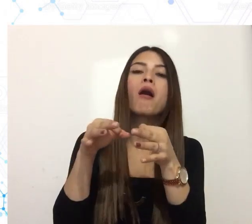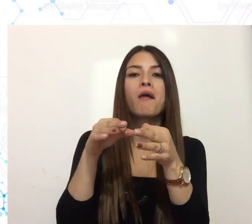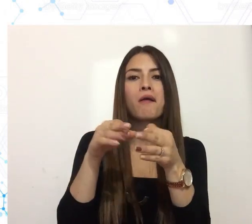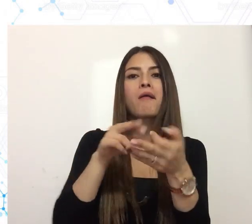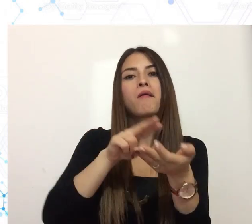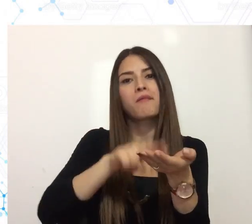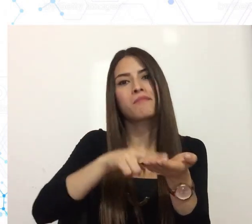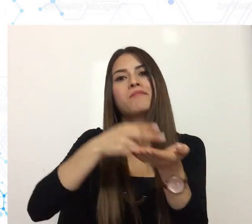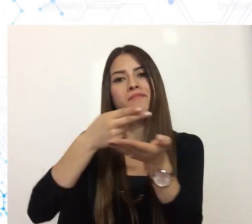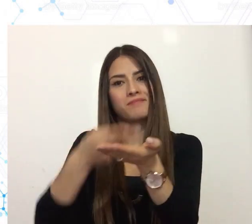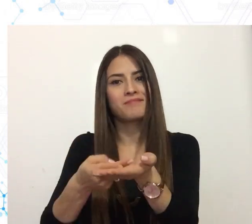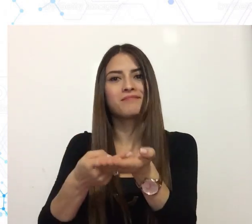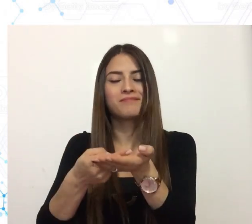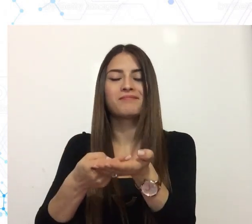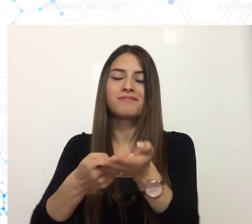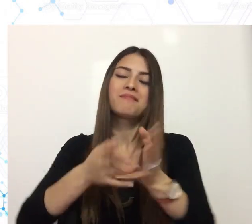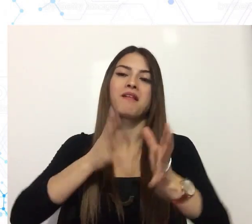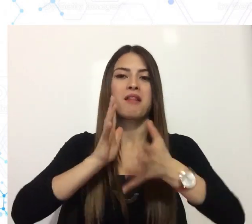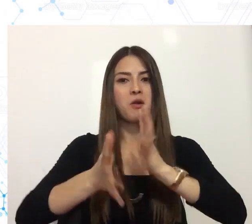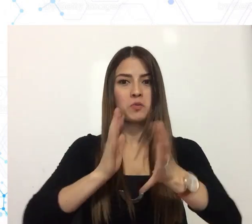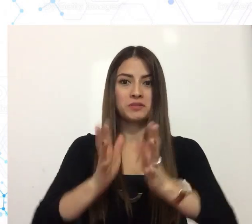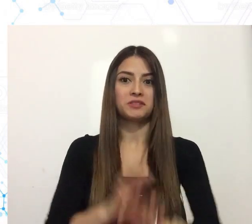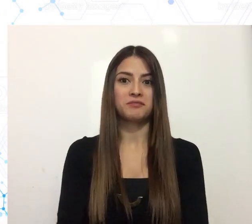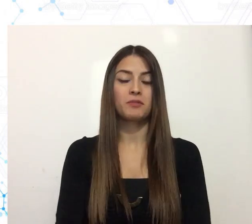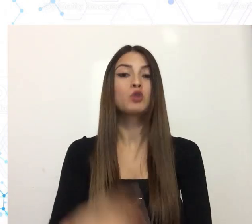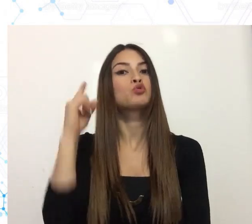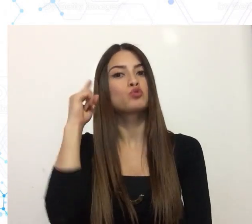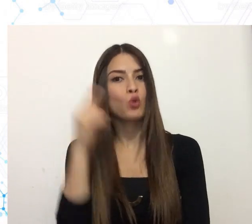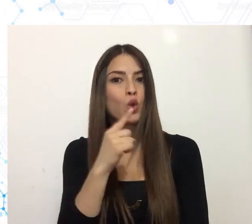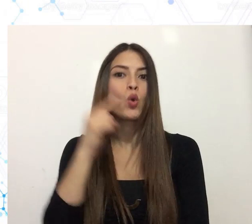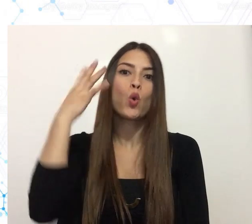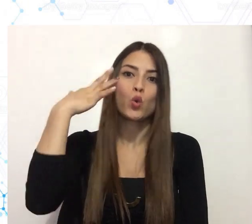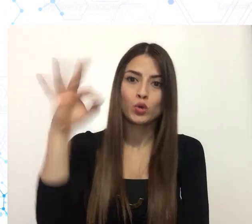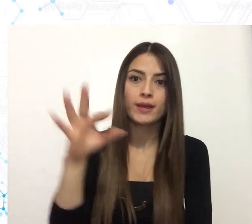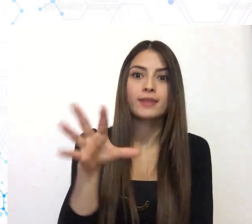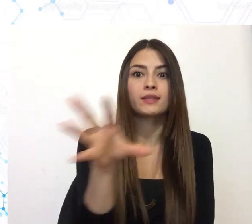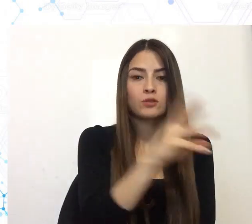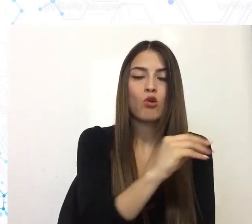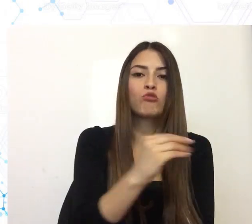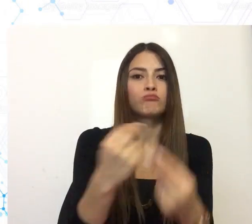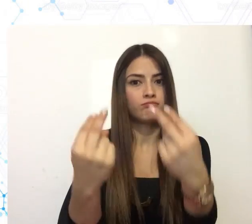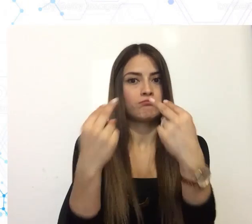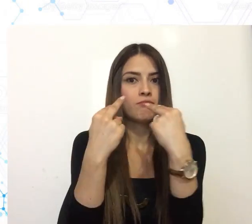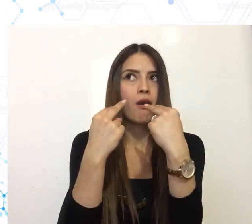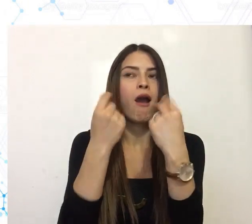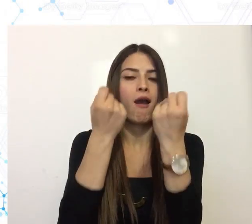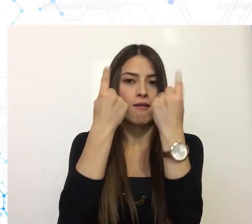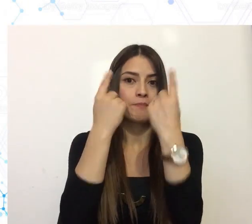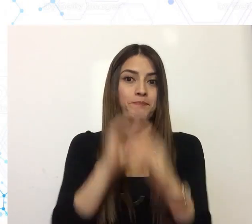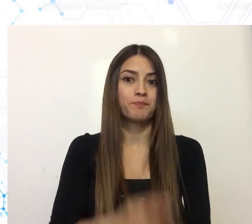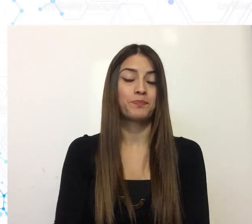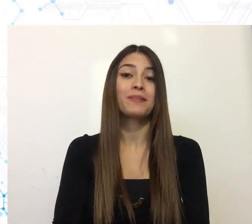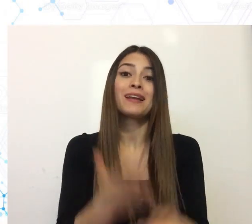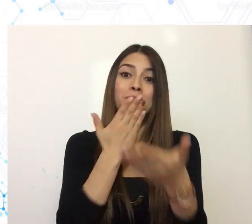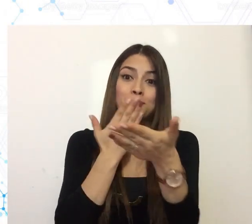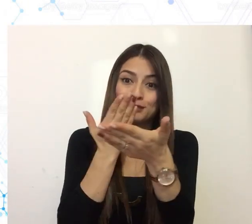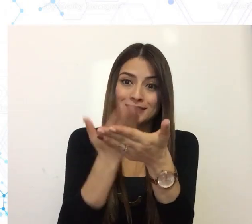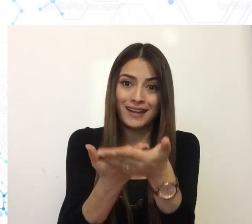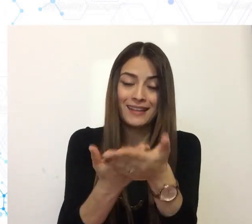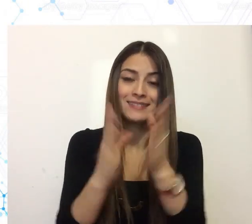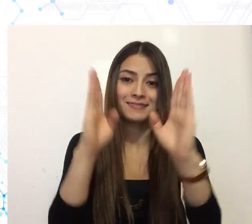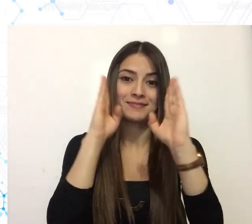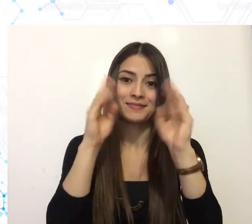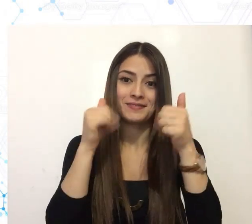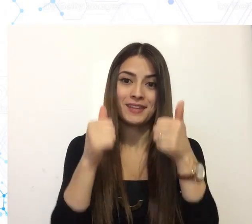orientación del taller 2 de química doblado a voz y en lengua de señas para que tanto los estudiantes sordos como oyentes lo puedan